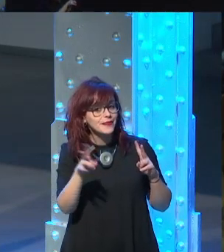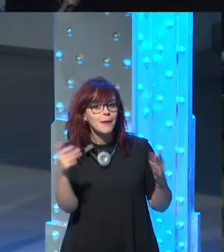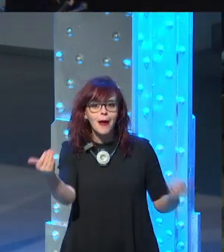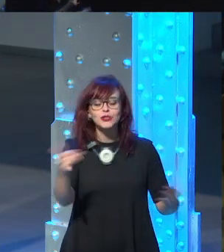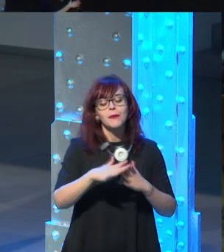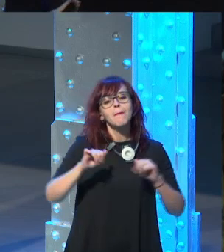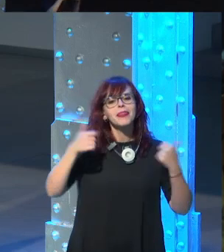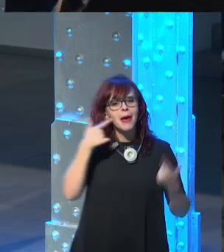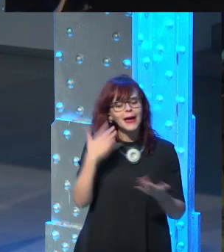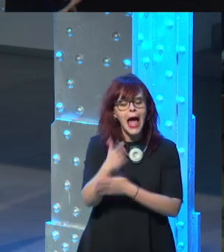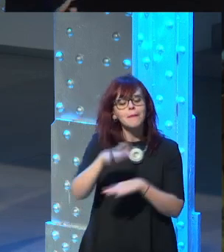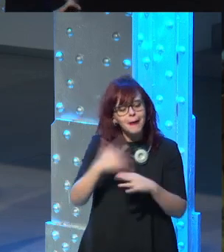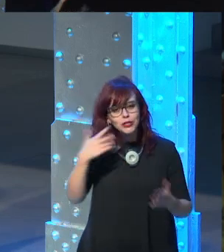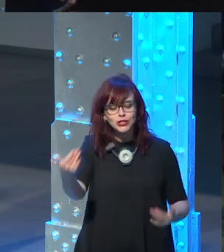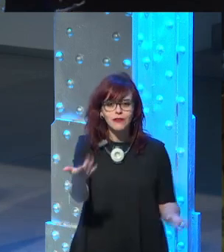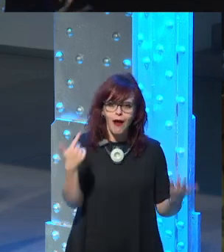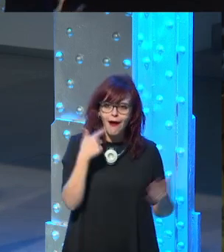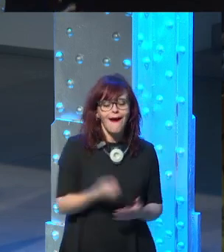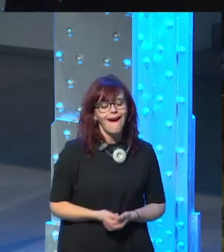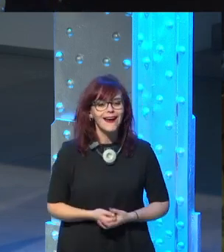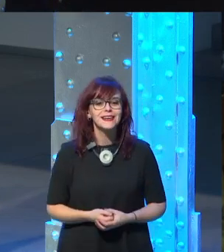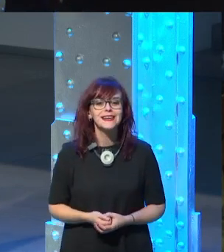Venga, empiezo yo, o que he cortado. Venga.